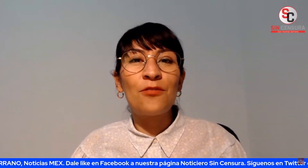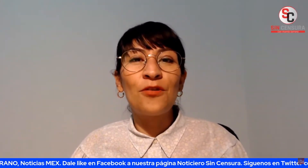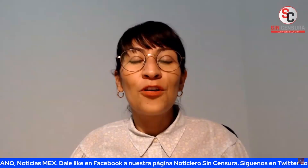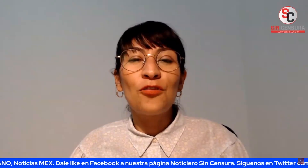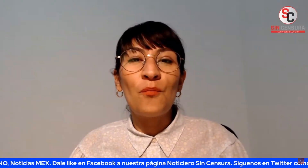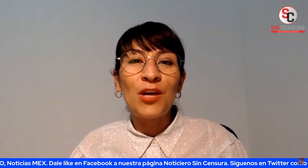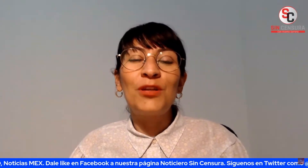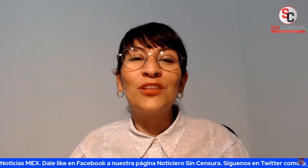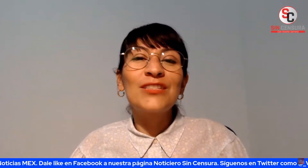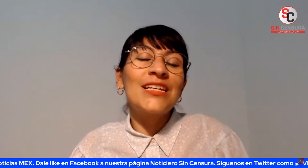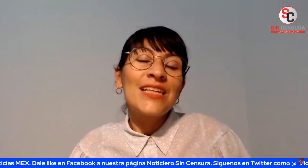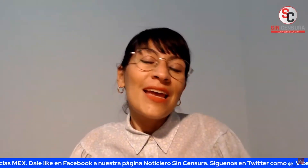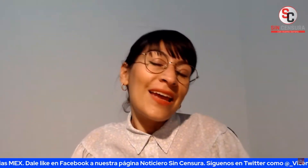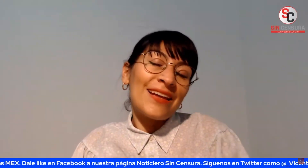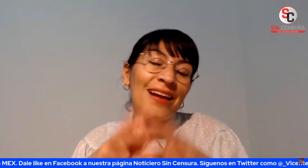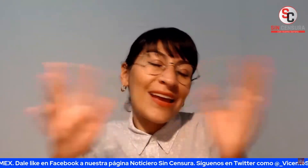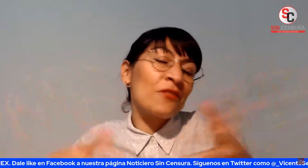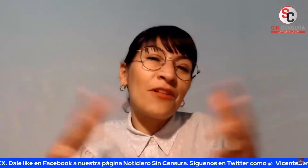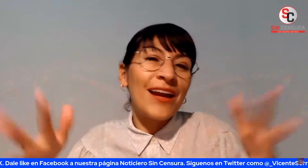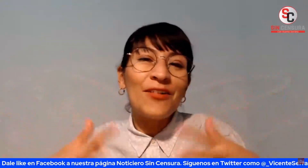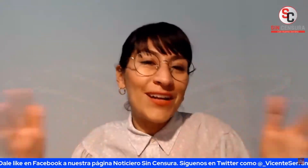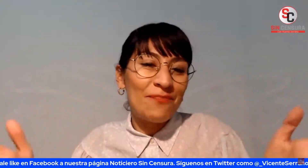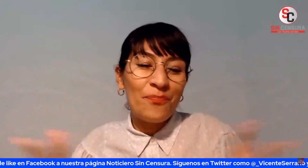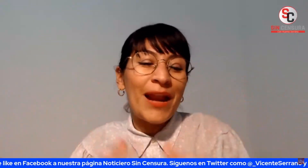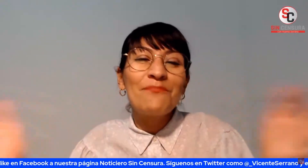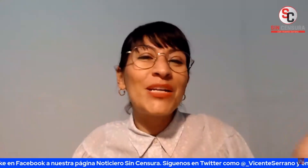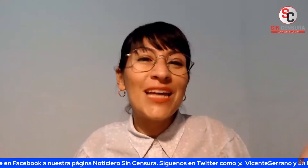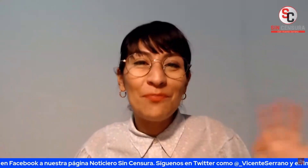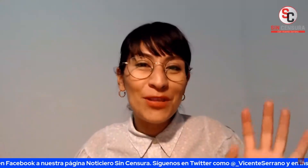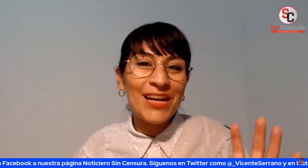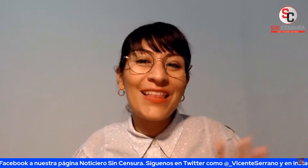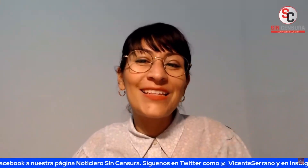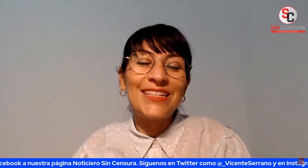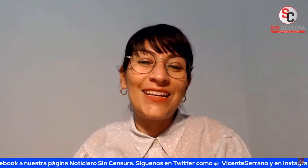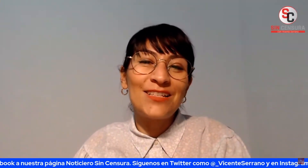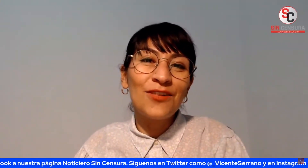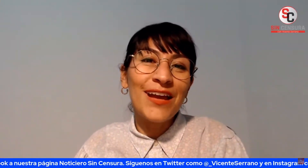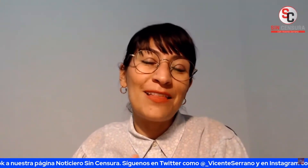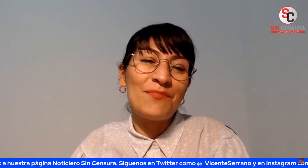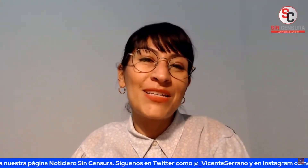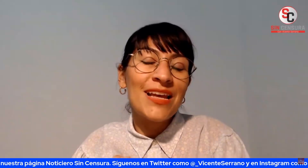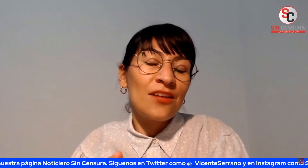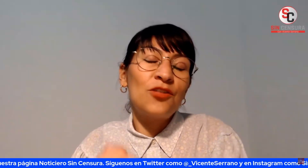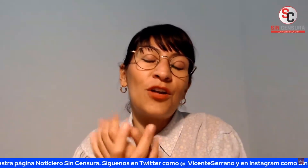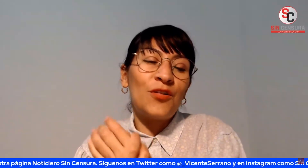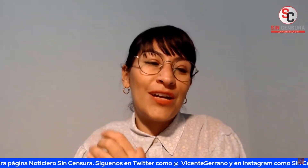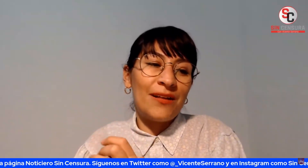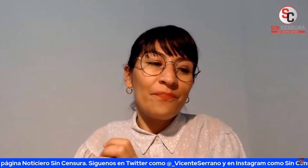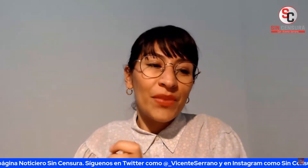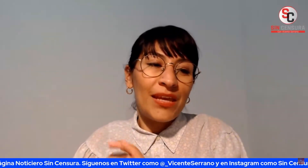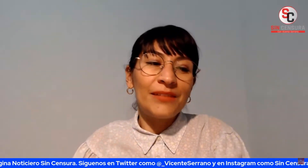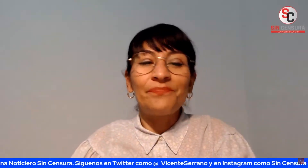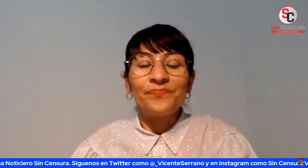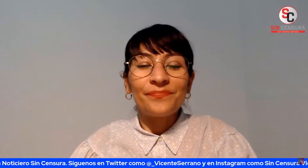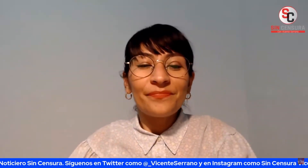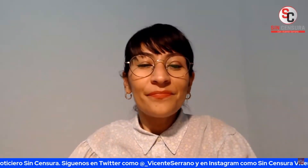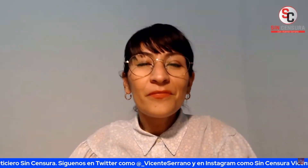el pasado domingo. Entonces, creo que para empezar podría decir eso, que además yo creo